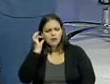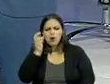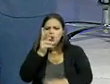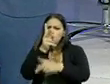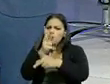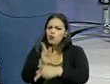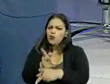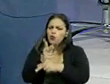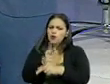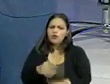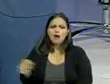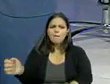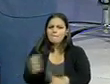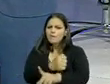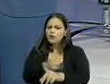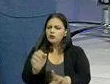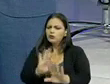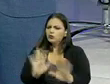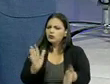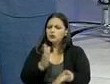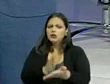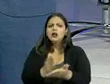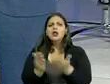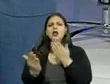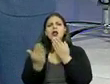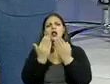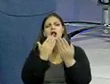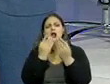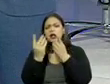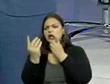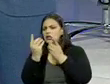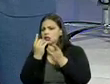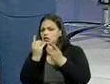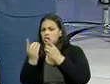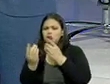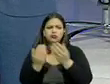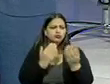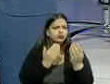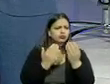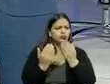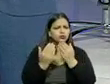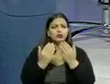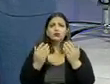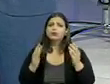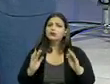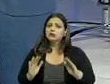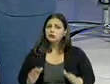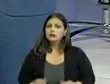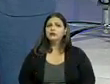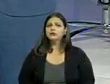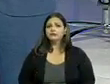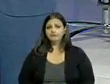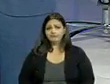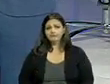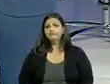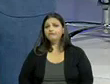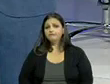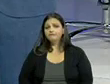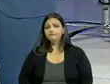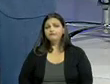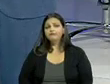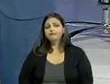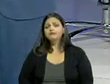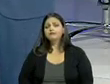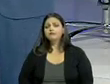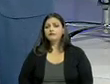manifestaciones, siguen avanzando los diálogos. Quiera Dios que lleguemos a consensos para que se puedan tomar los correctivos lo antes posible a